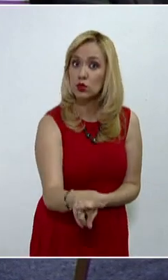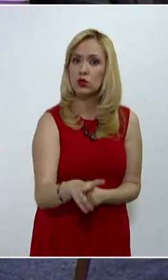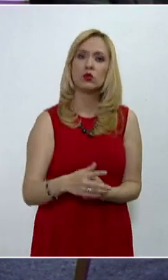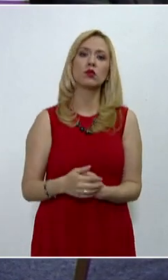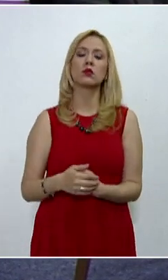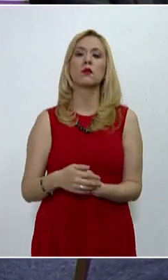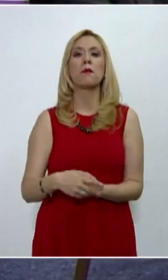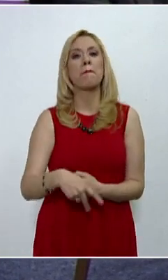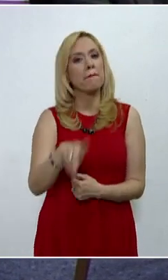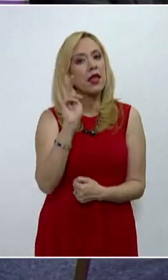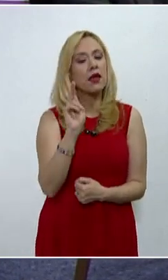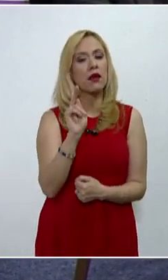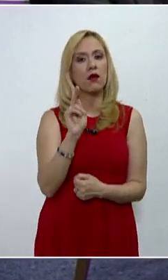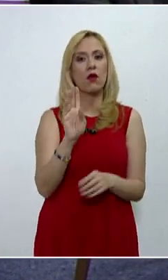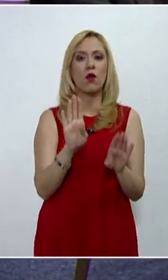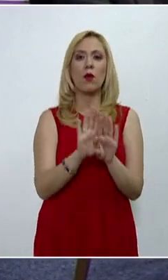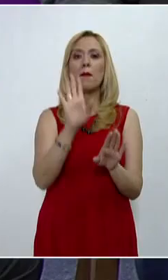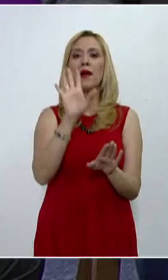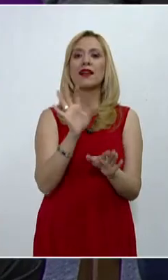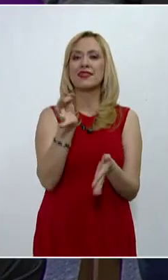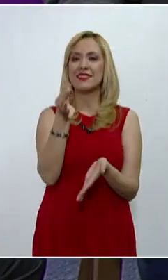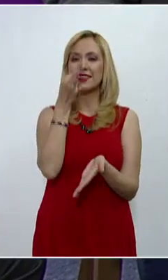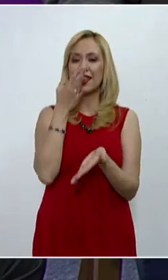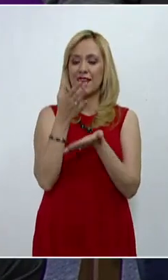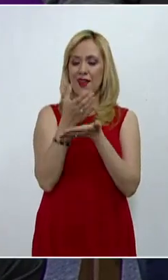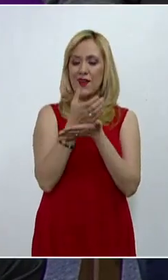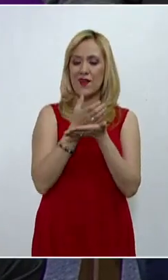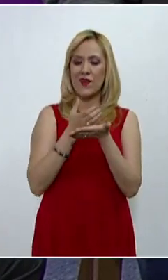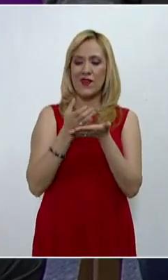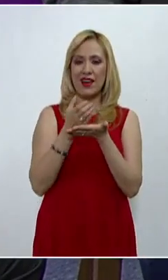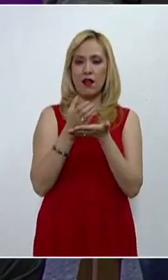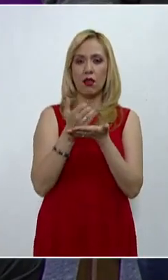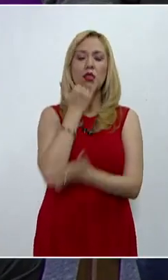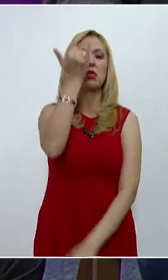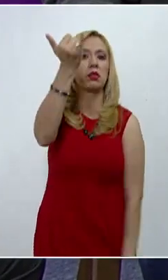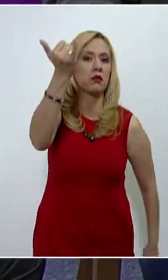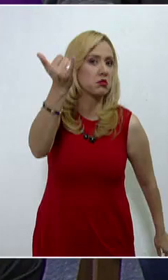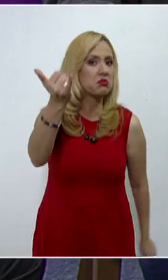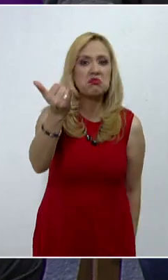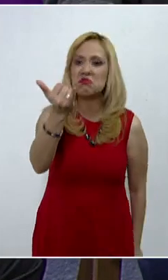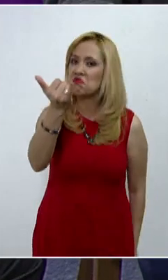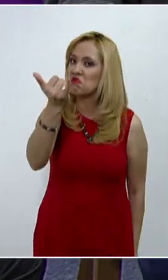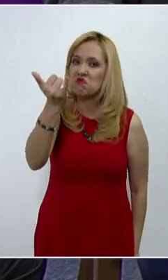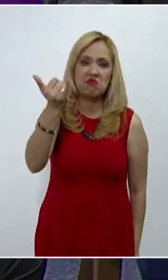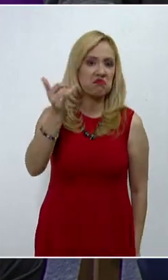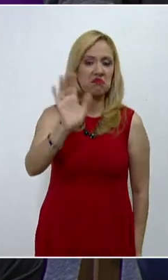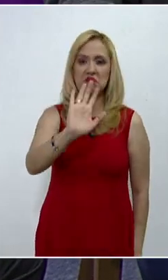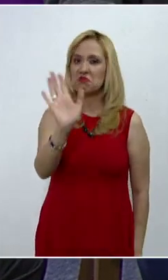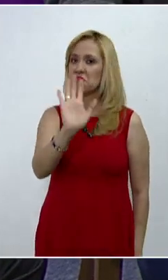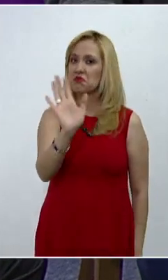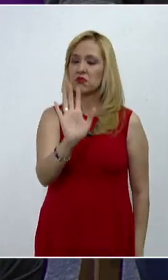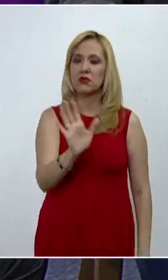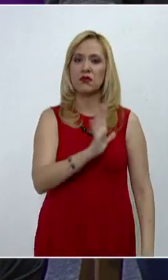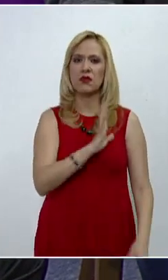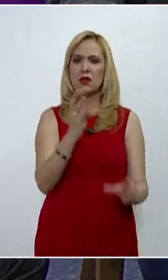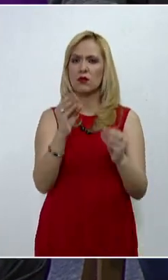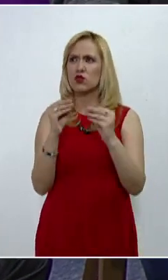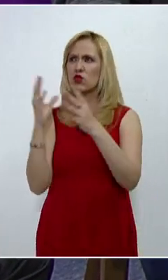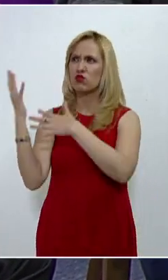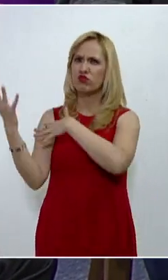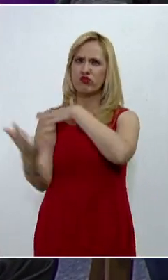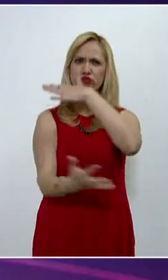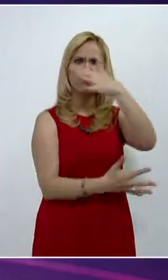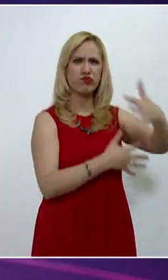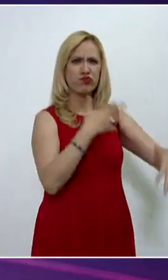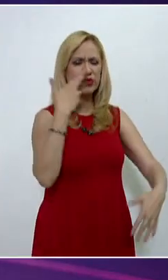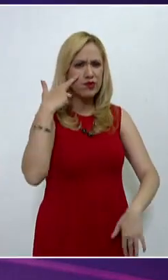pero proveyendo un medicamento erróneo, equivocado. ¿No? Hay niveles de inseguridad, de violencia,